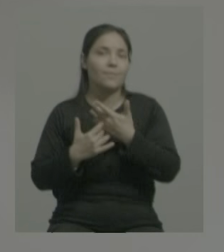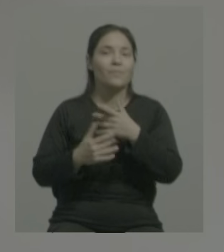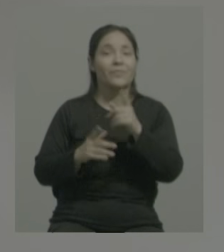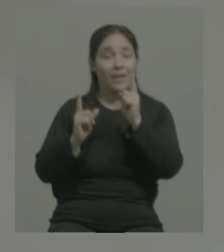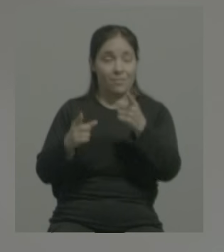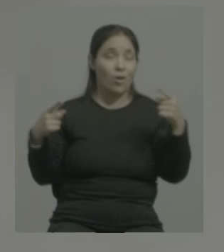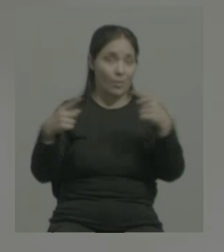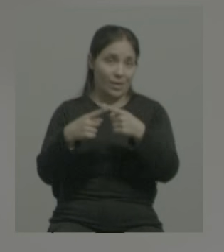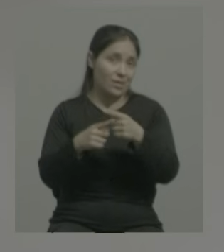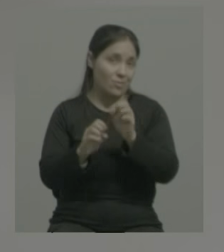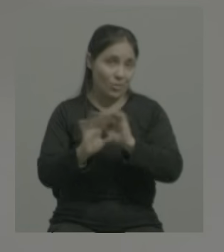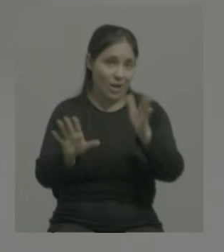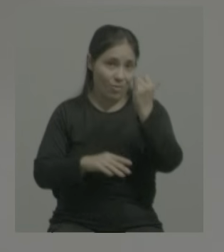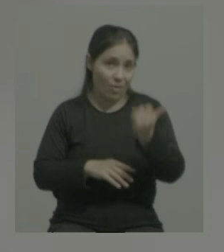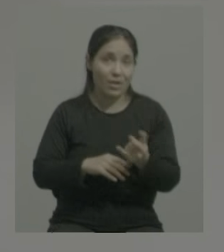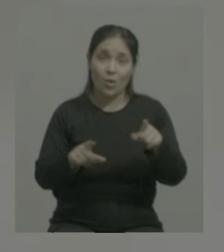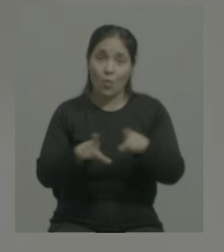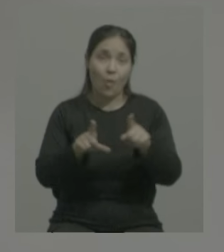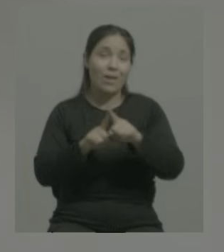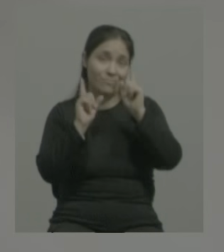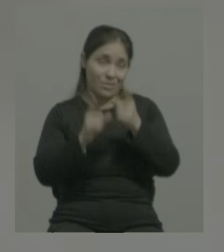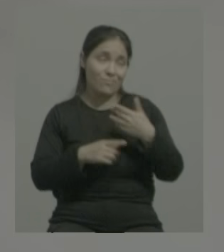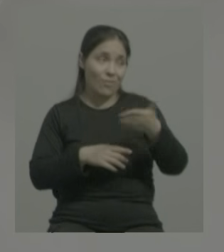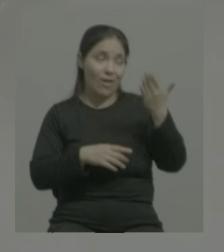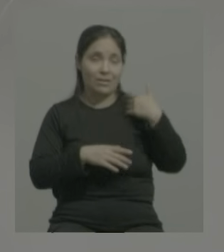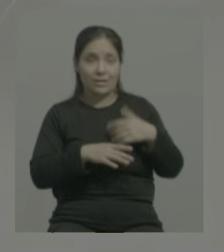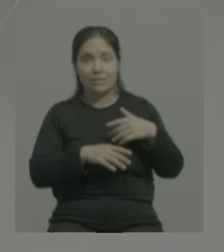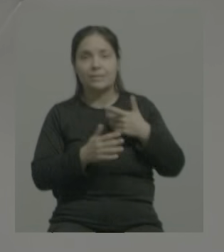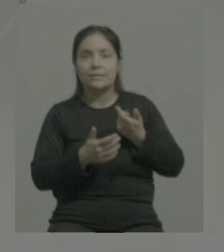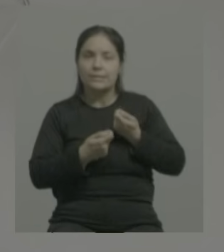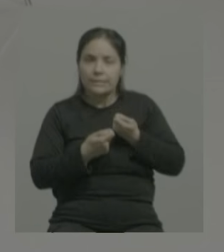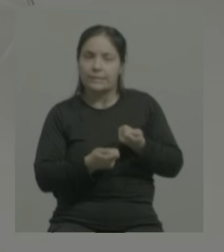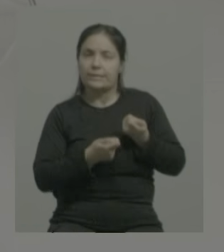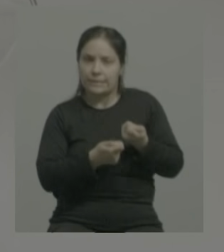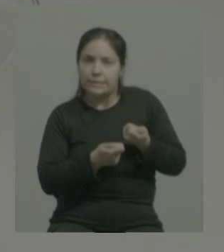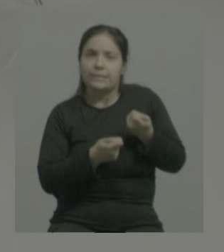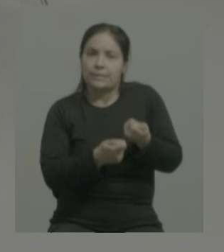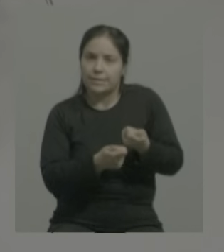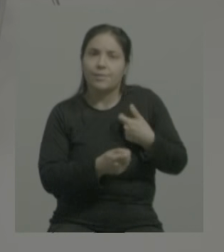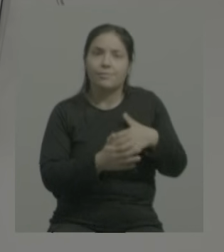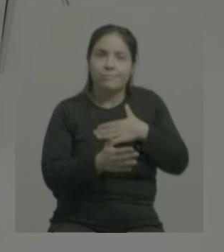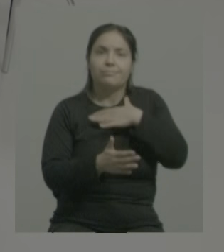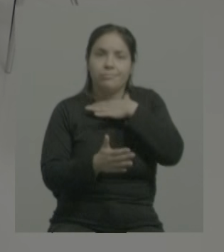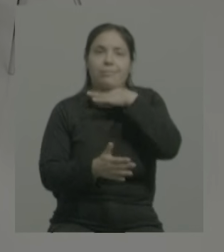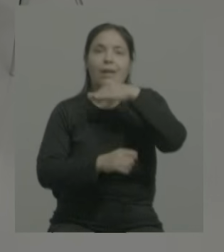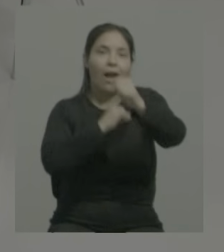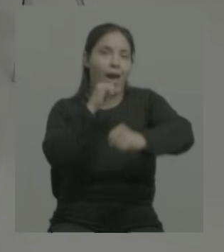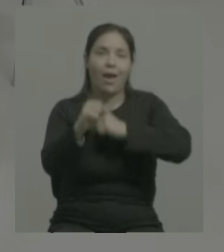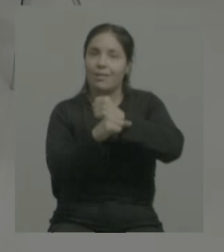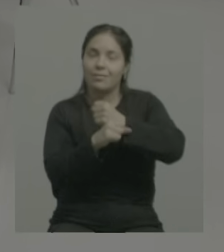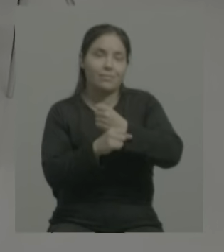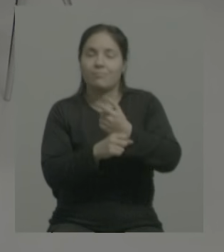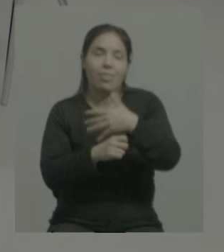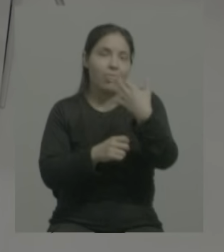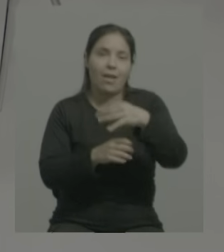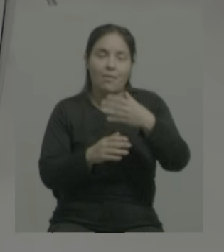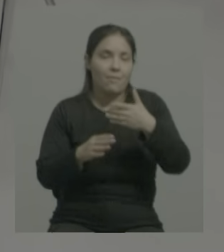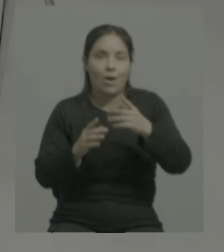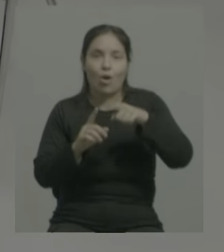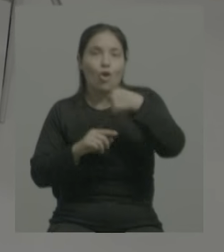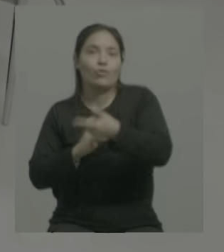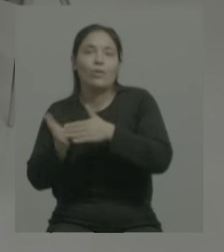tal vez asfixiar, volvemos a lo mismo, exactamente, para que tenga otro destino. ¿Vos qué opinas, Martín? Tal cual, como dijo la Merce, yo creo